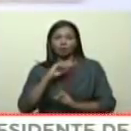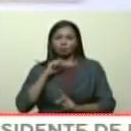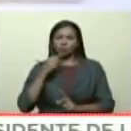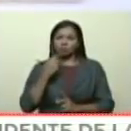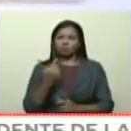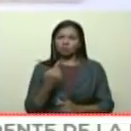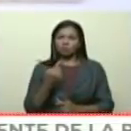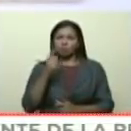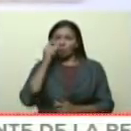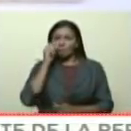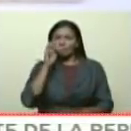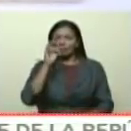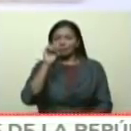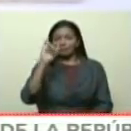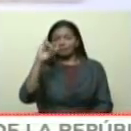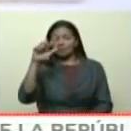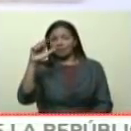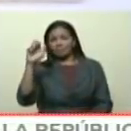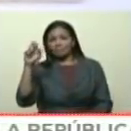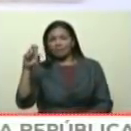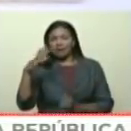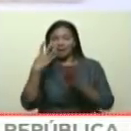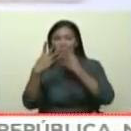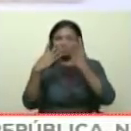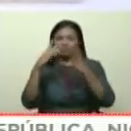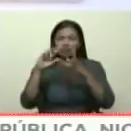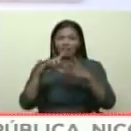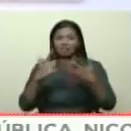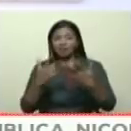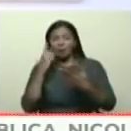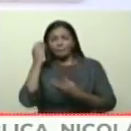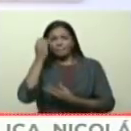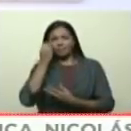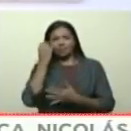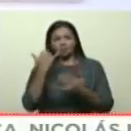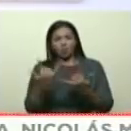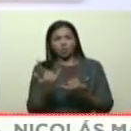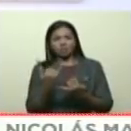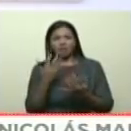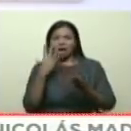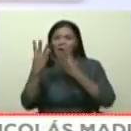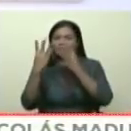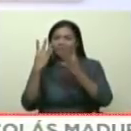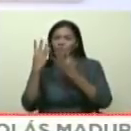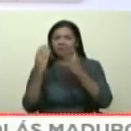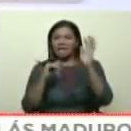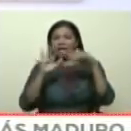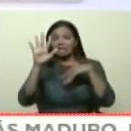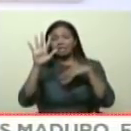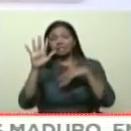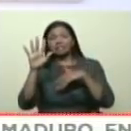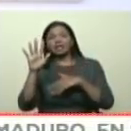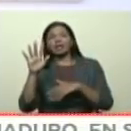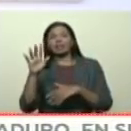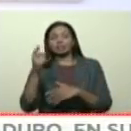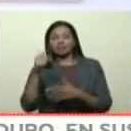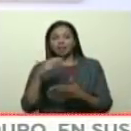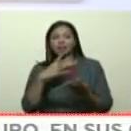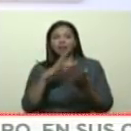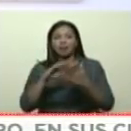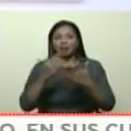hablando de Filbén, ¿verdad? Y ya pensando en la feria número 15 de